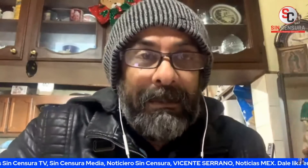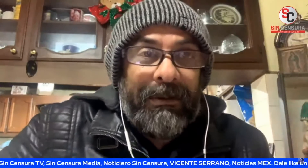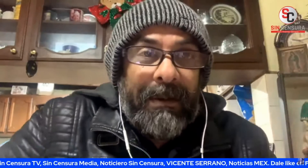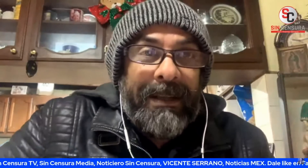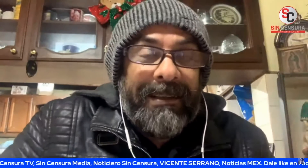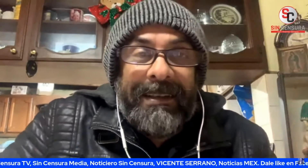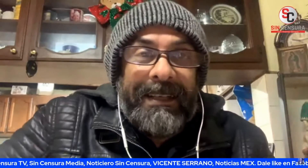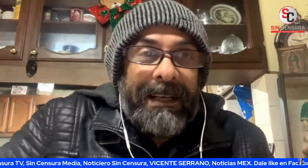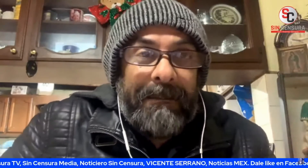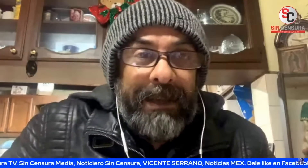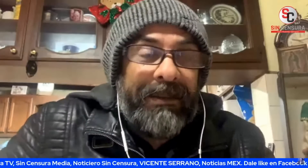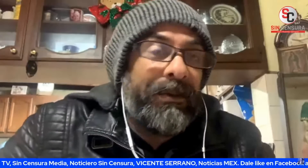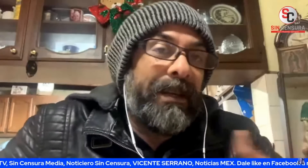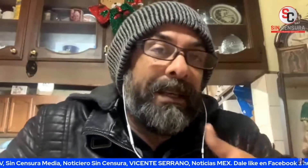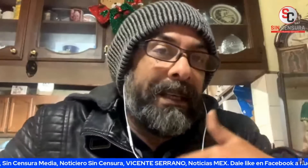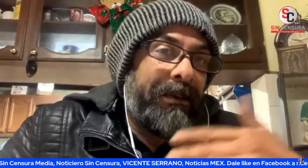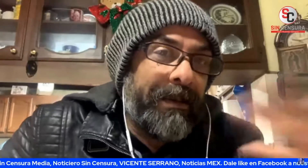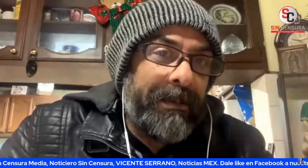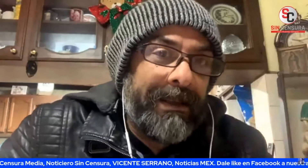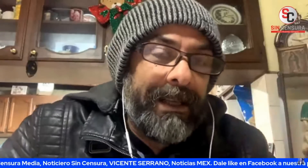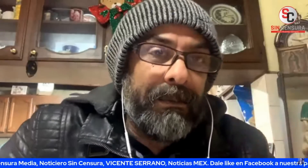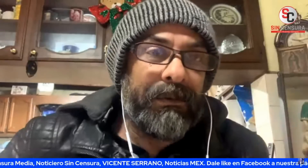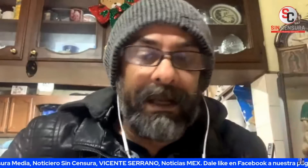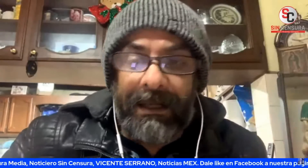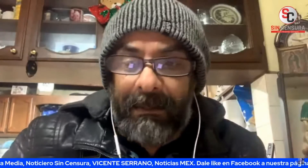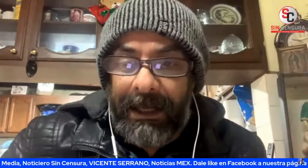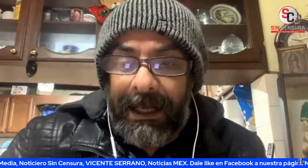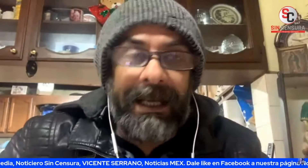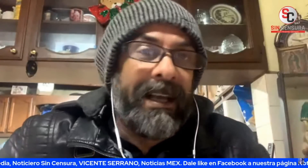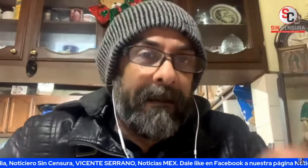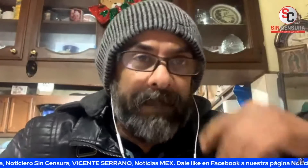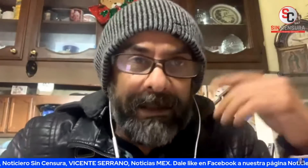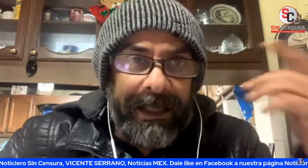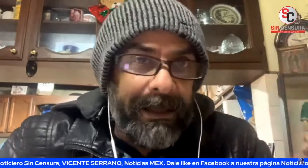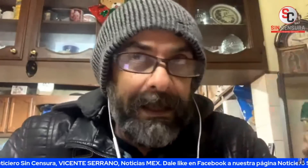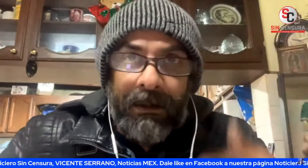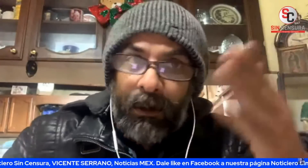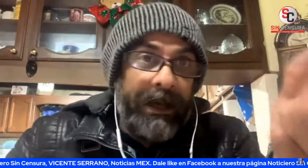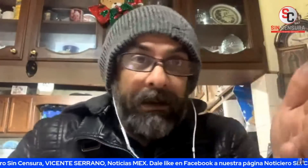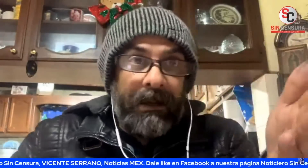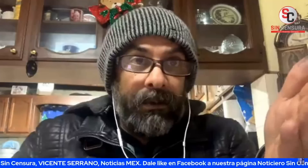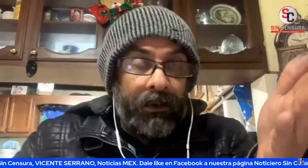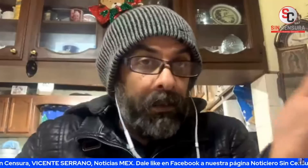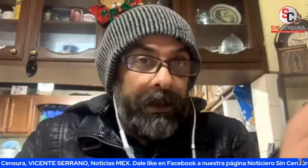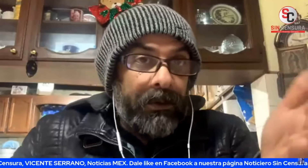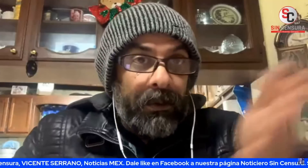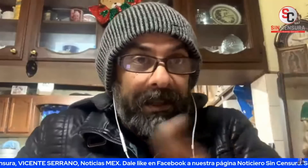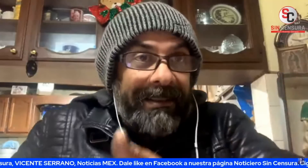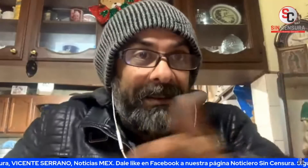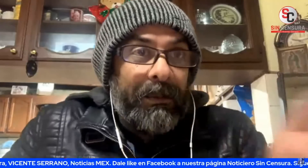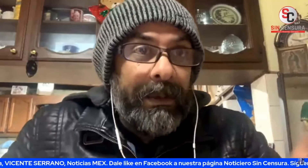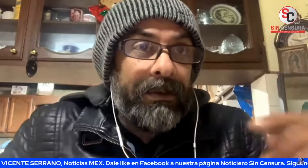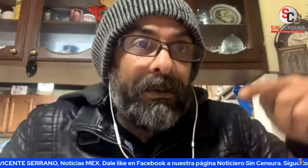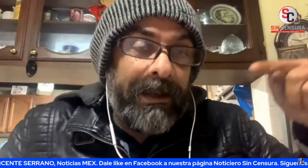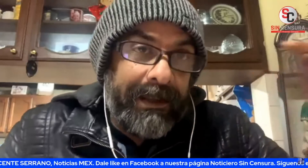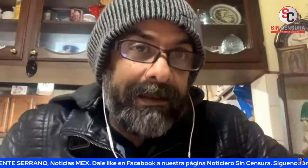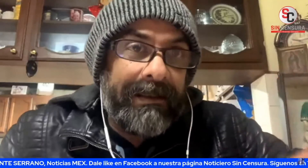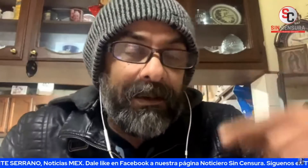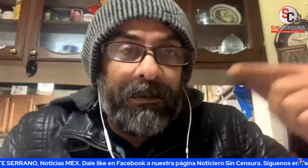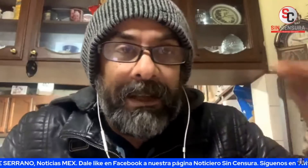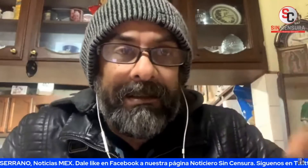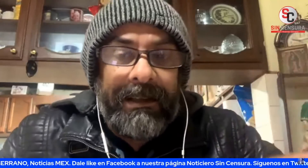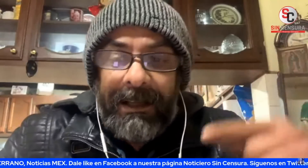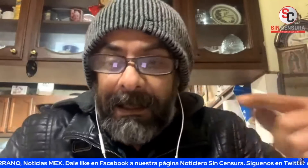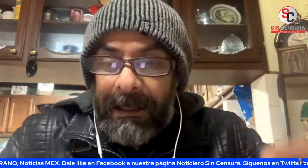hegemónico, pues obviamente se tiran al piso y obviamente buscan la manera y repiten lo bien que, como bien tú lo decías hace un momento, ¿no?